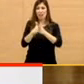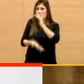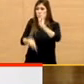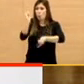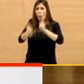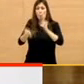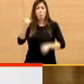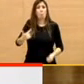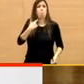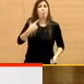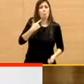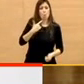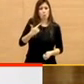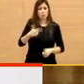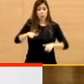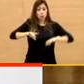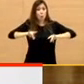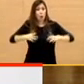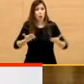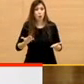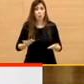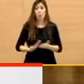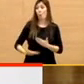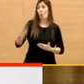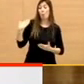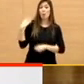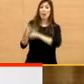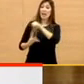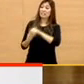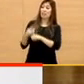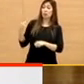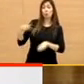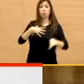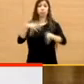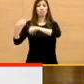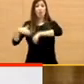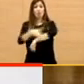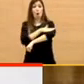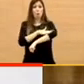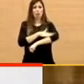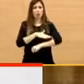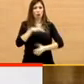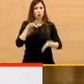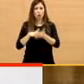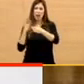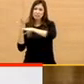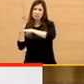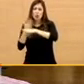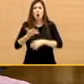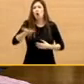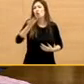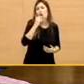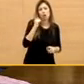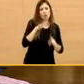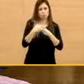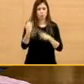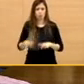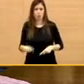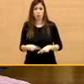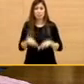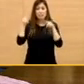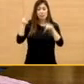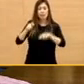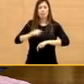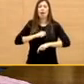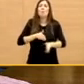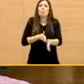de los que estaban aquí en la legislatura anterior gobernando no habían pisado en ninguna circunstancia. Y creo que eso es lo que debería motivar que nos pusiéramos de acuerdo.